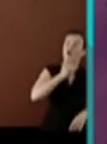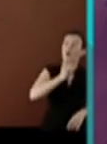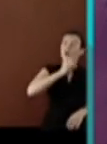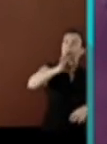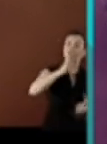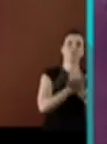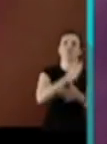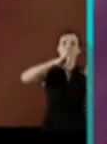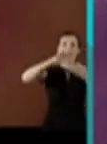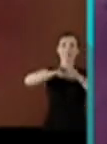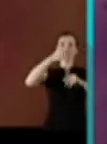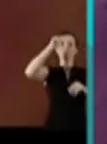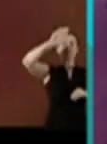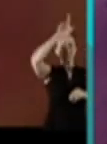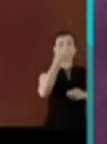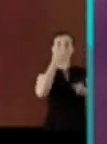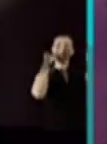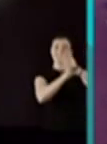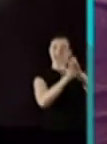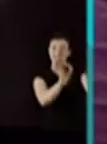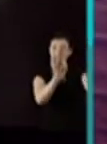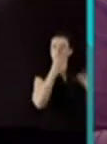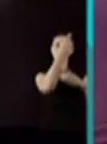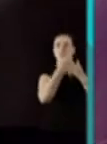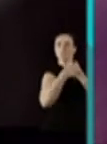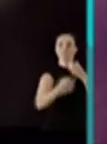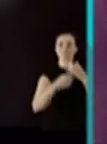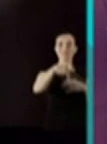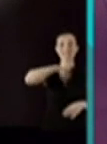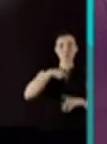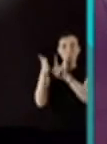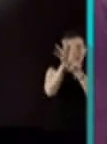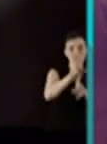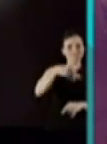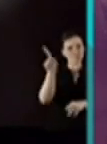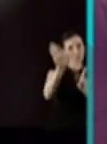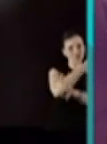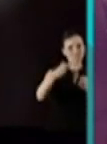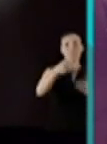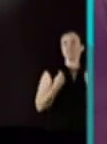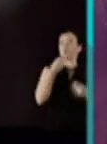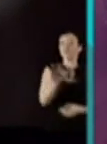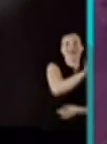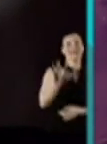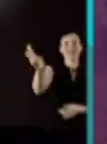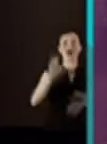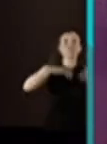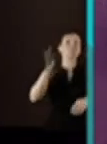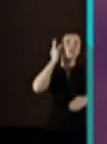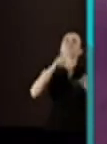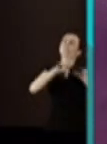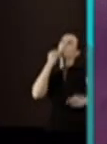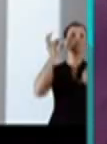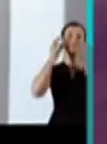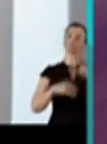no es fácil pasar por un juicio no es fácil pasar por todo lo que tiene que ver después tampoco es sencillo entonces hay veces que no estás